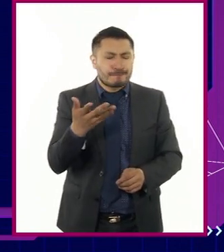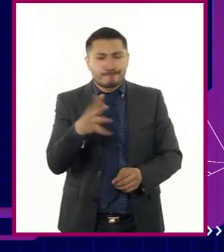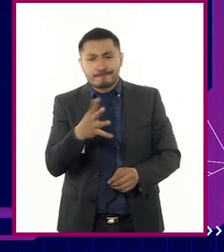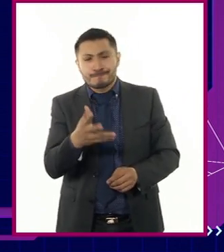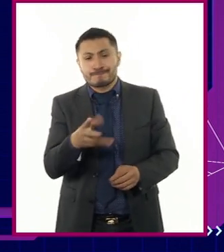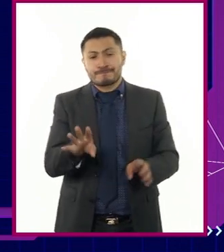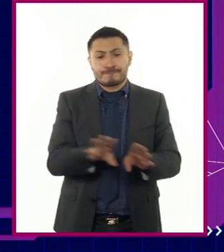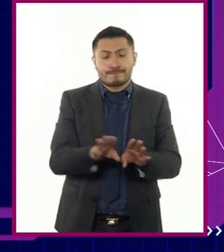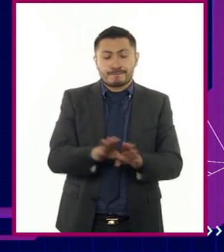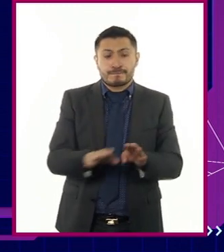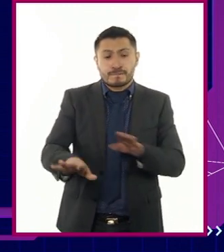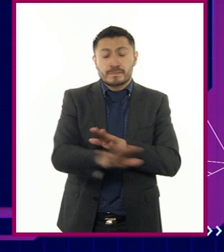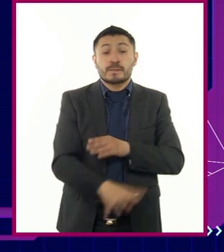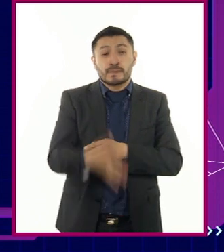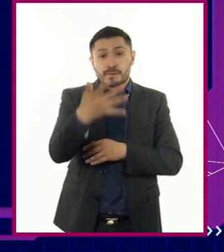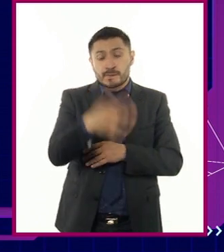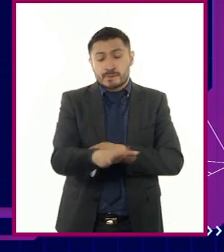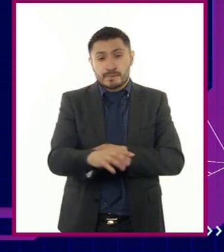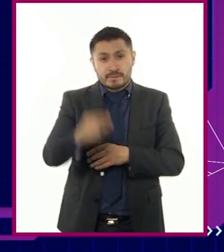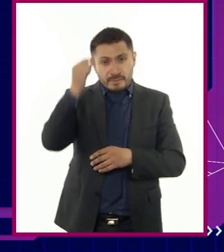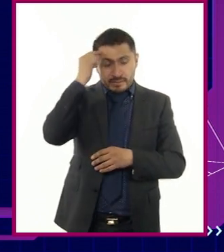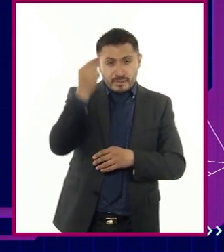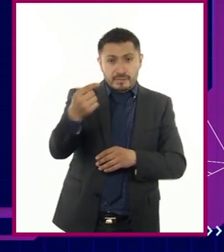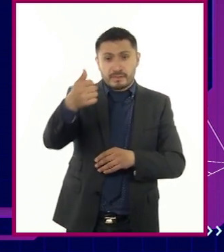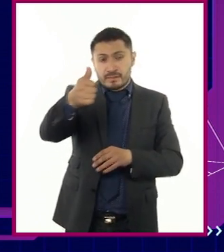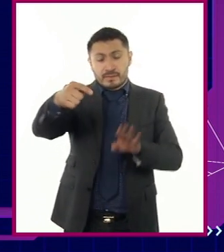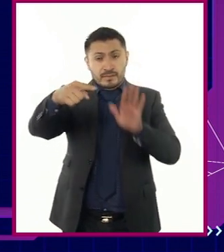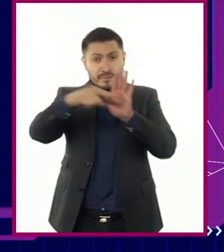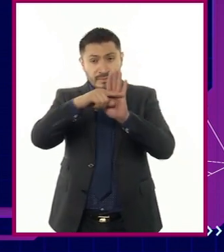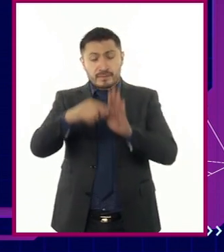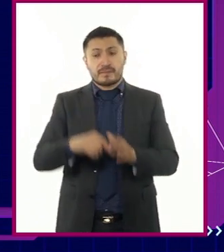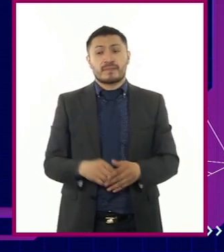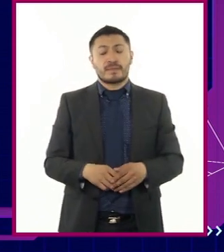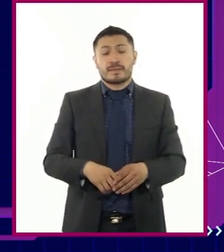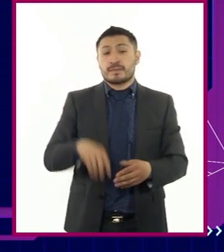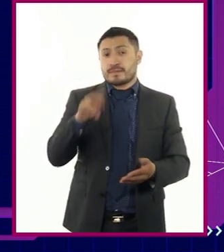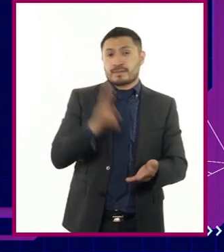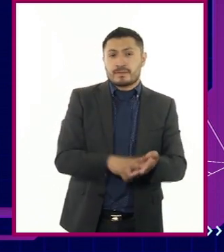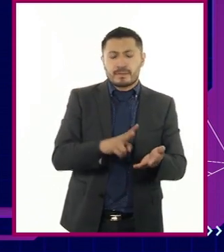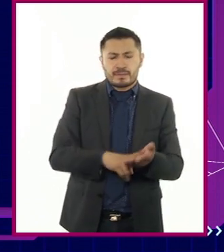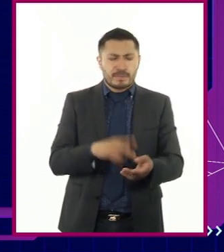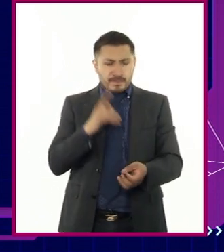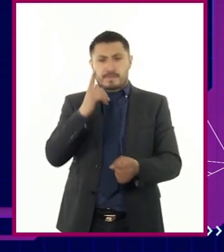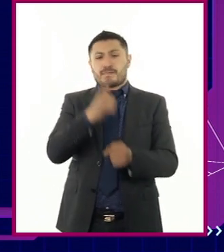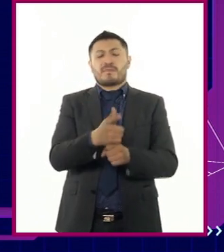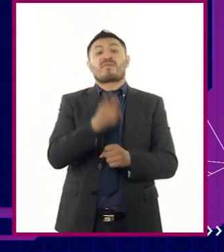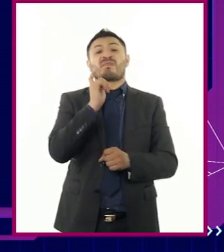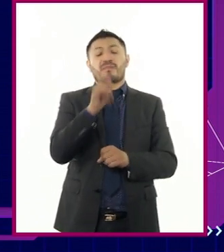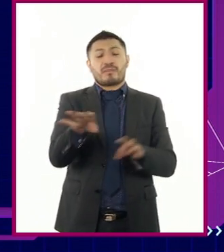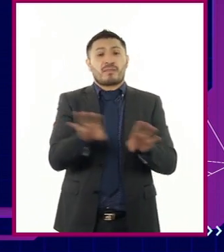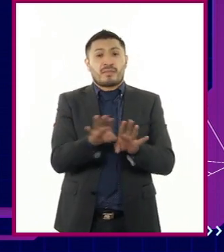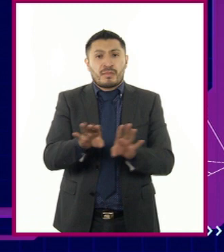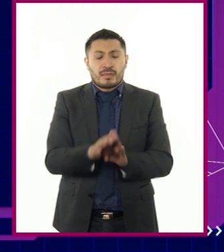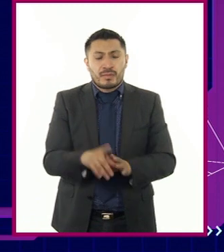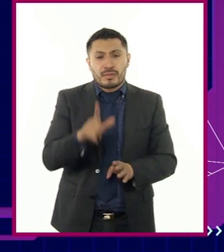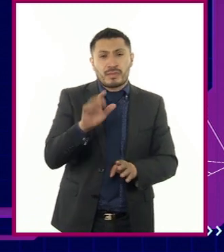expresado en base 10 y exponente negativo 6. El valor que se calculó corresponde a la longitud de la onda,